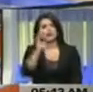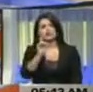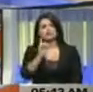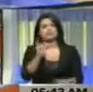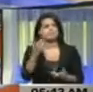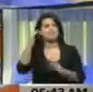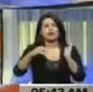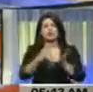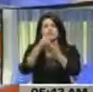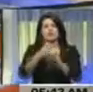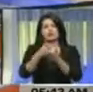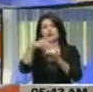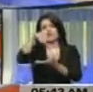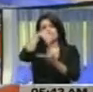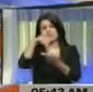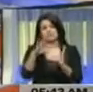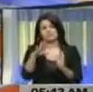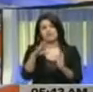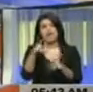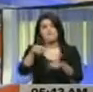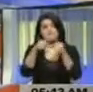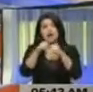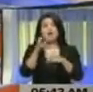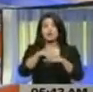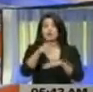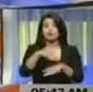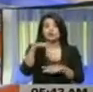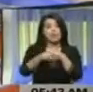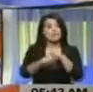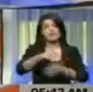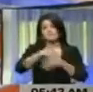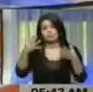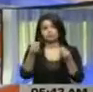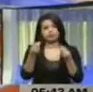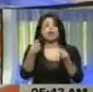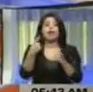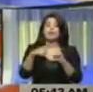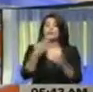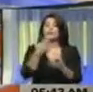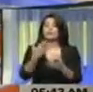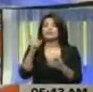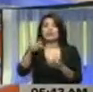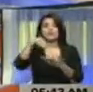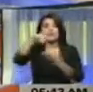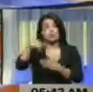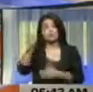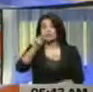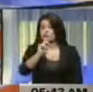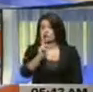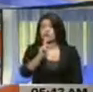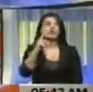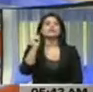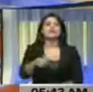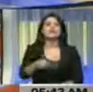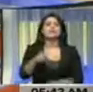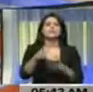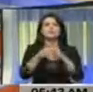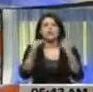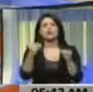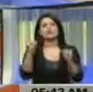kilo de la harina de trigo a la panadería, porque lo compra en cantidad, gracias, y aparte que el trigo no se produce en Venezuela, está destinándose